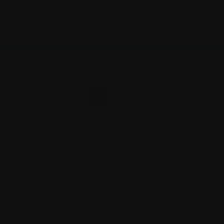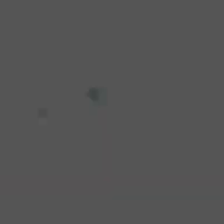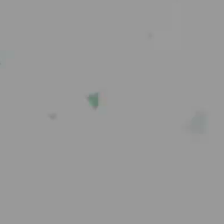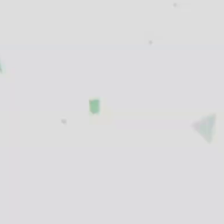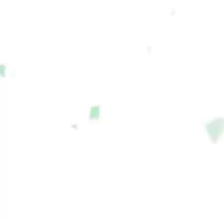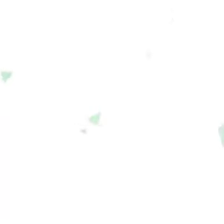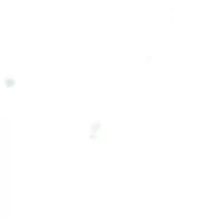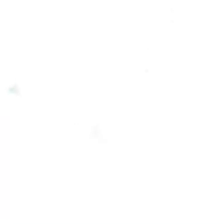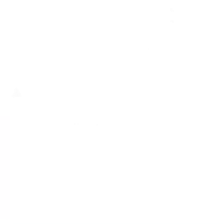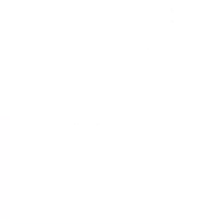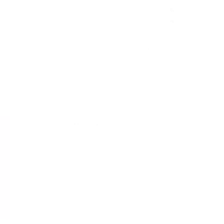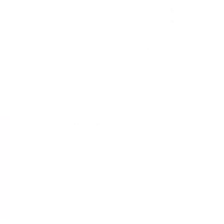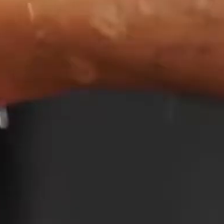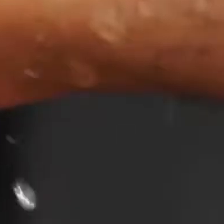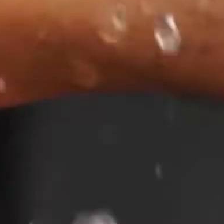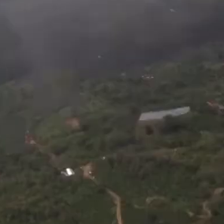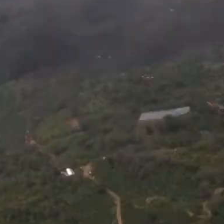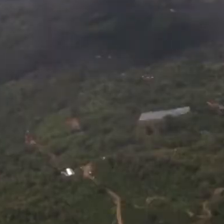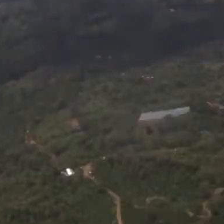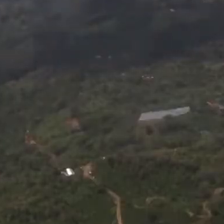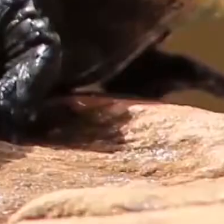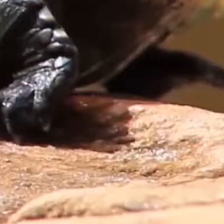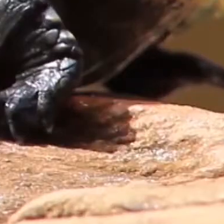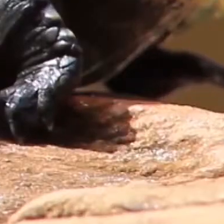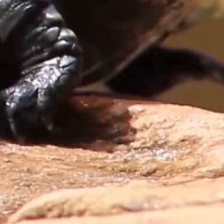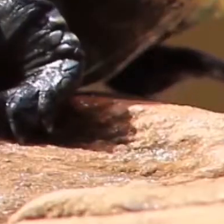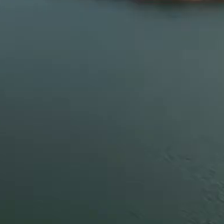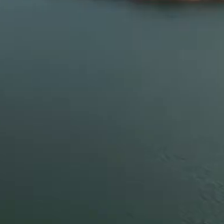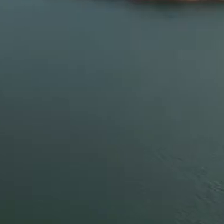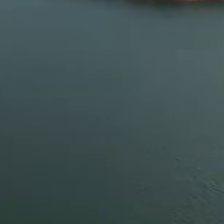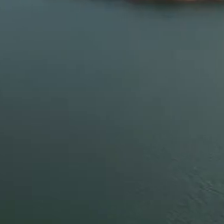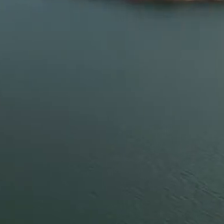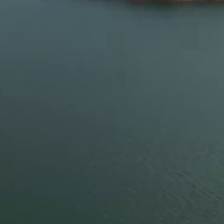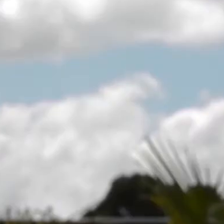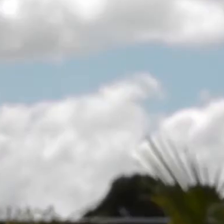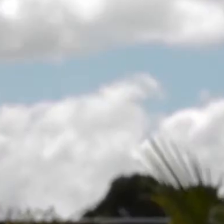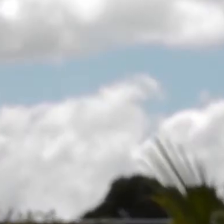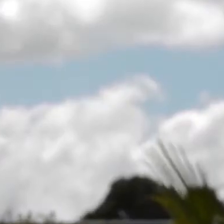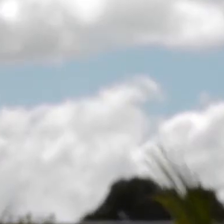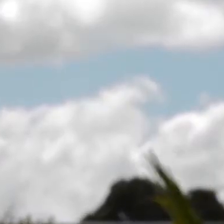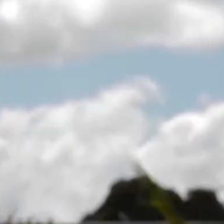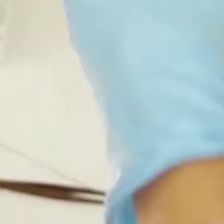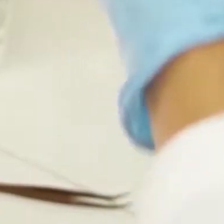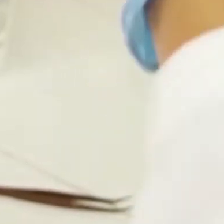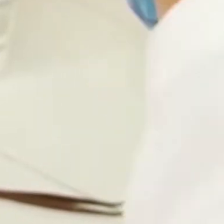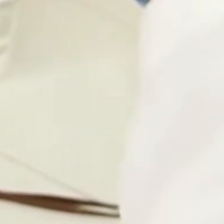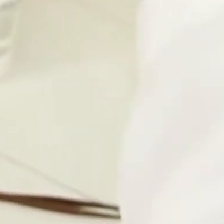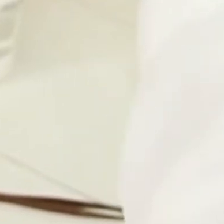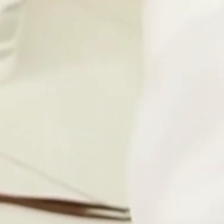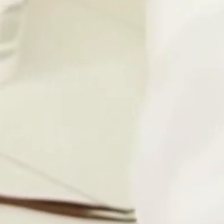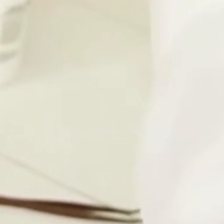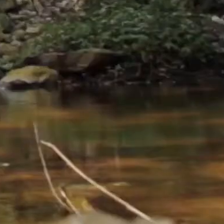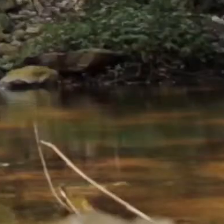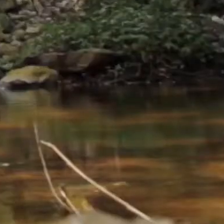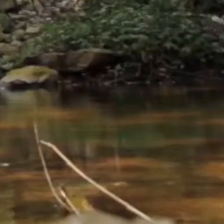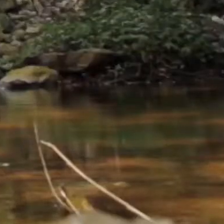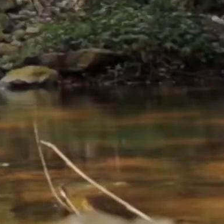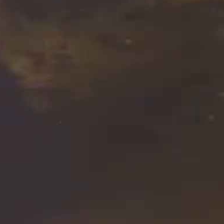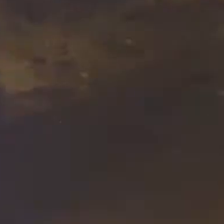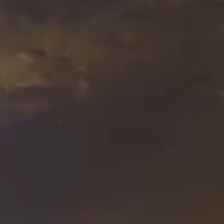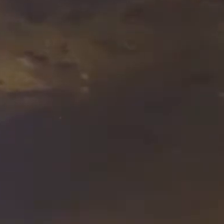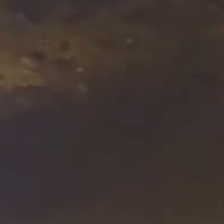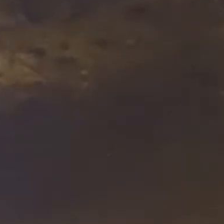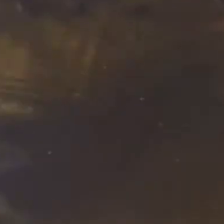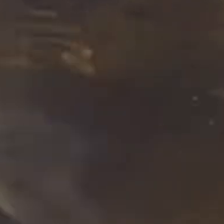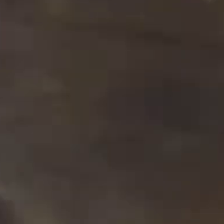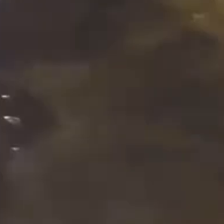Luis, Magdalena Medio de Sonsón y Puerto Triunfo. Cornare, más cerca de ti. Conectados por la vida, la equidad